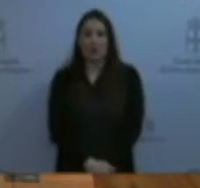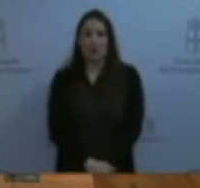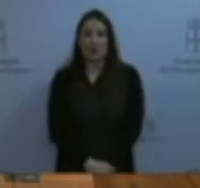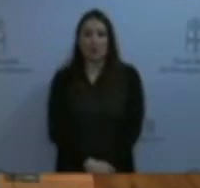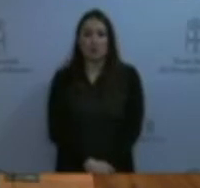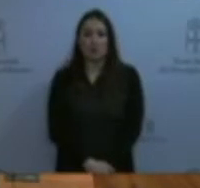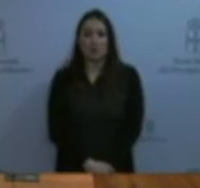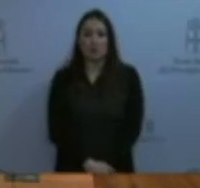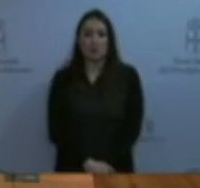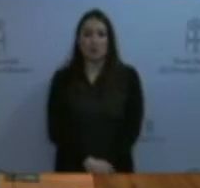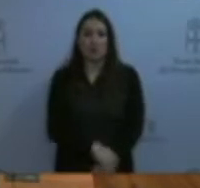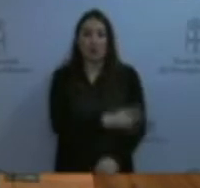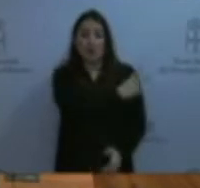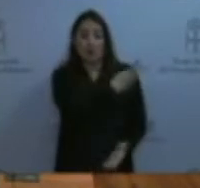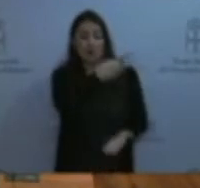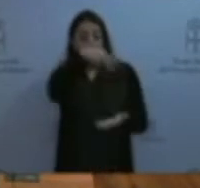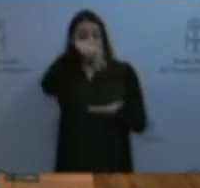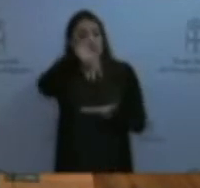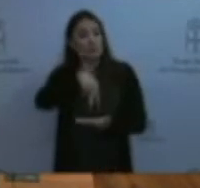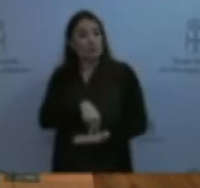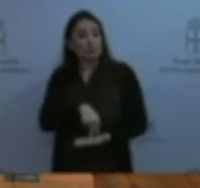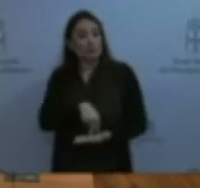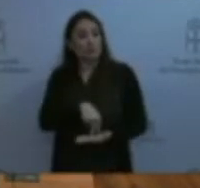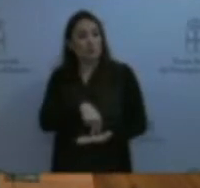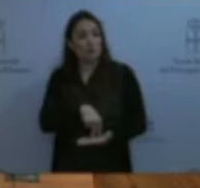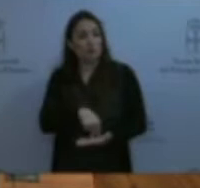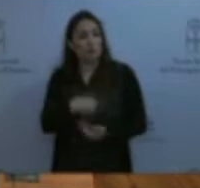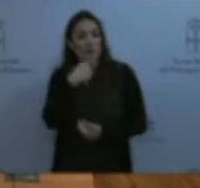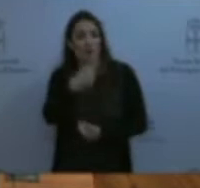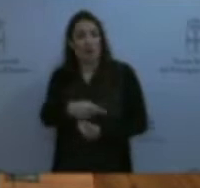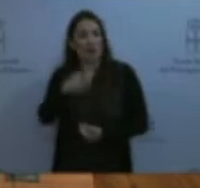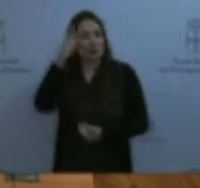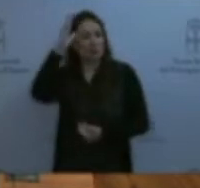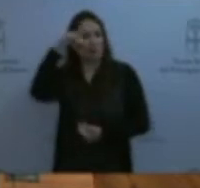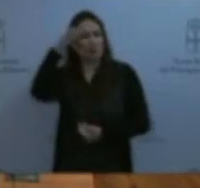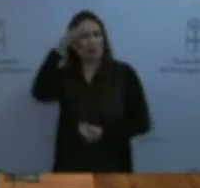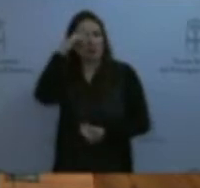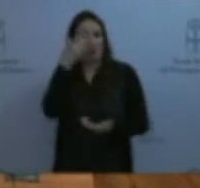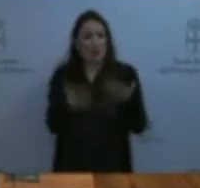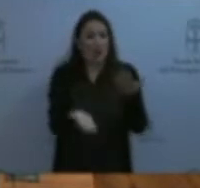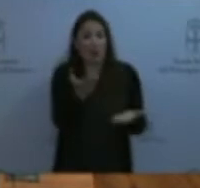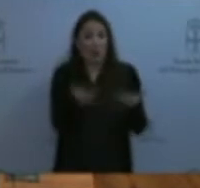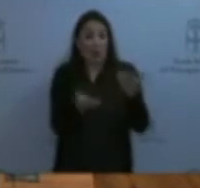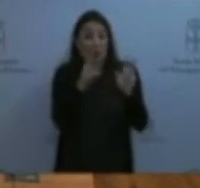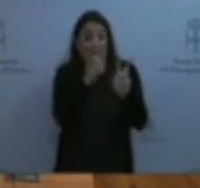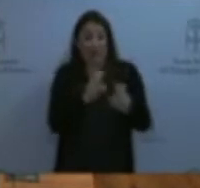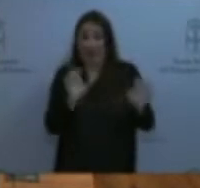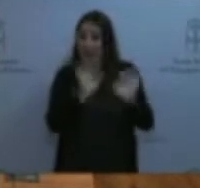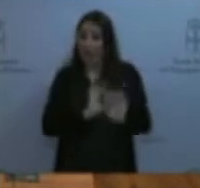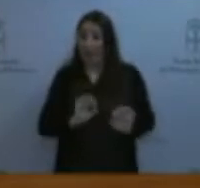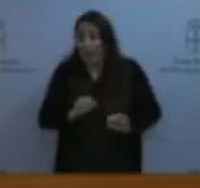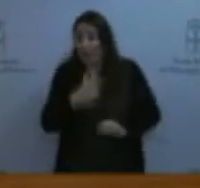Como ya es muy fácil bajar aquí y decir burraes sin contrastales, y